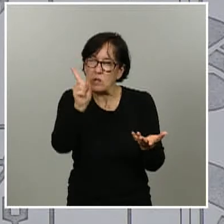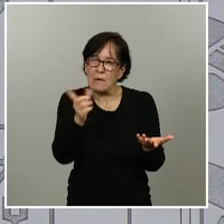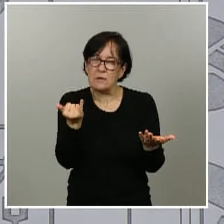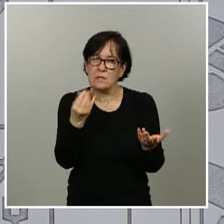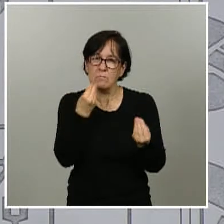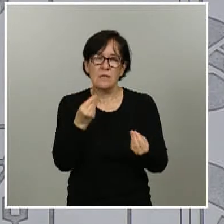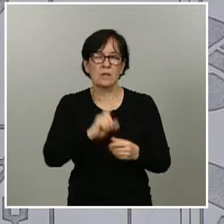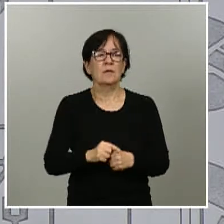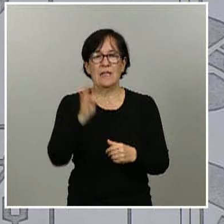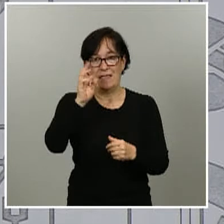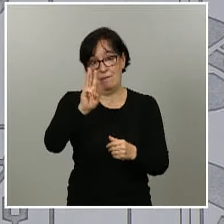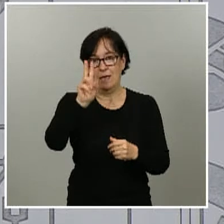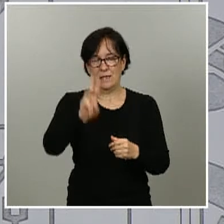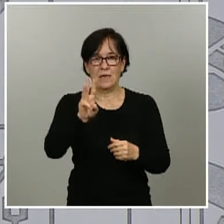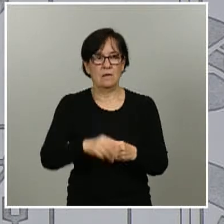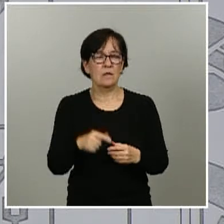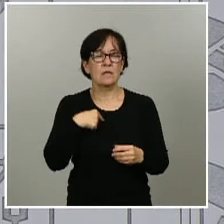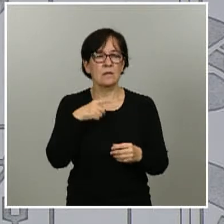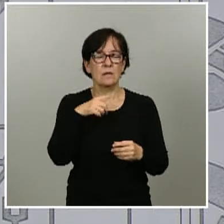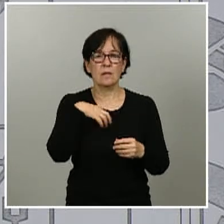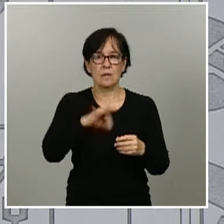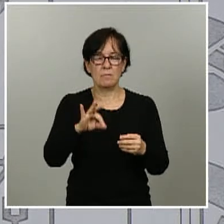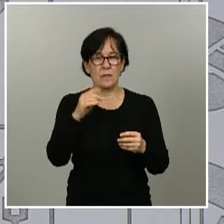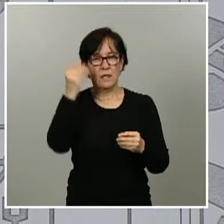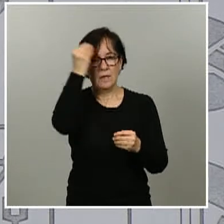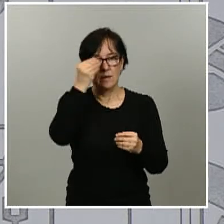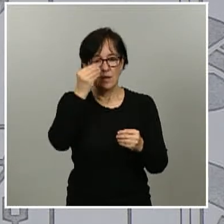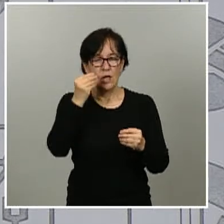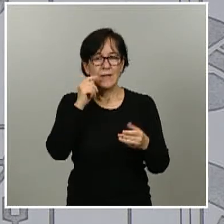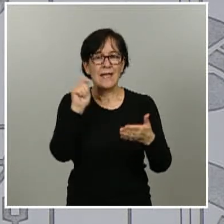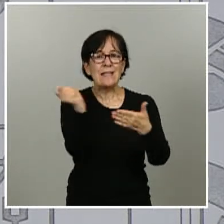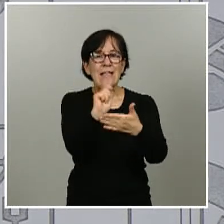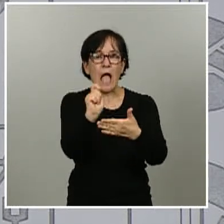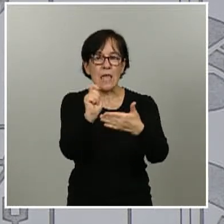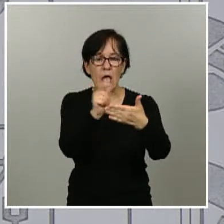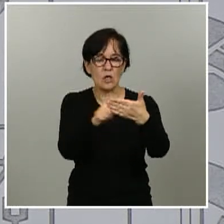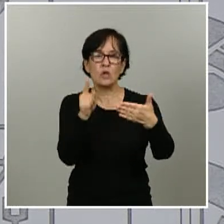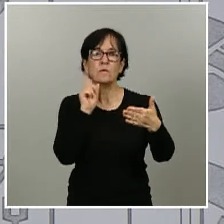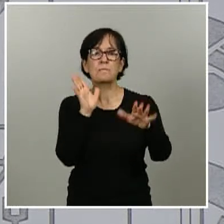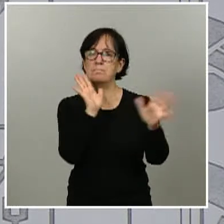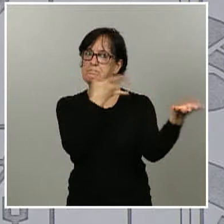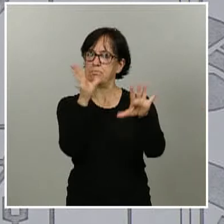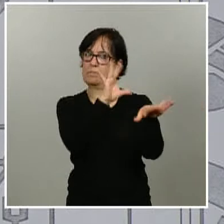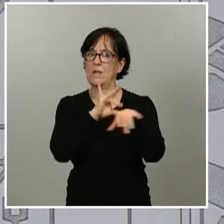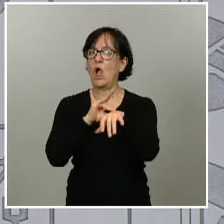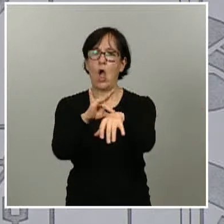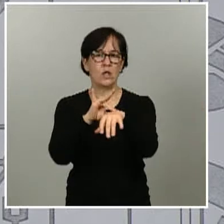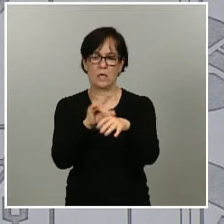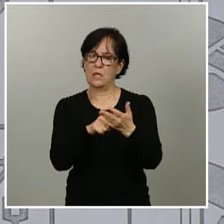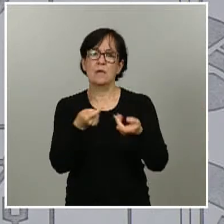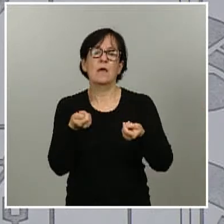Vamos a ver, yo lo primero que creo es que debemos de considerar los calendarios que se dieron como muy orientativos, porque de hecho se dieron de forma orientativa.